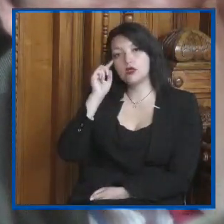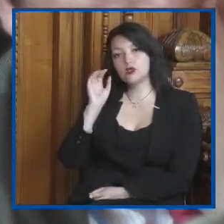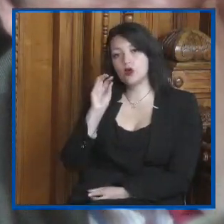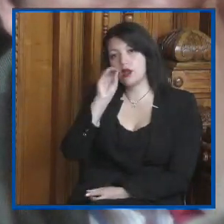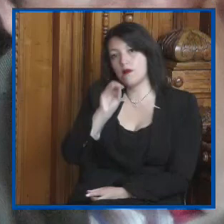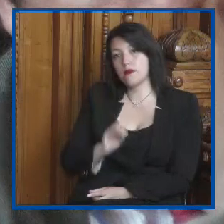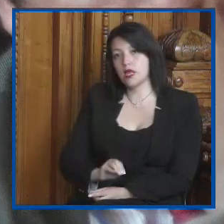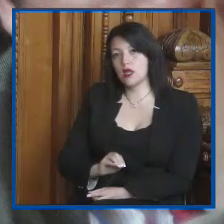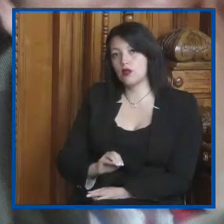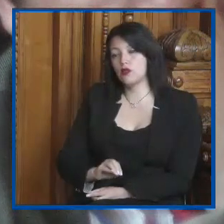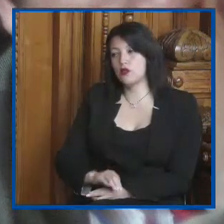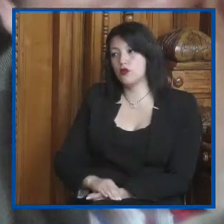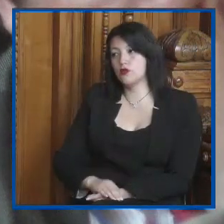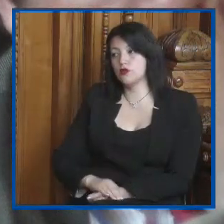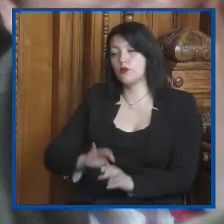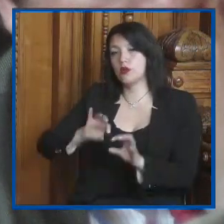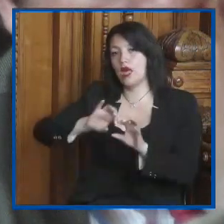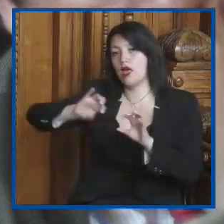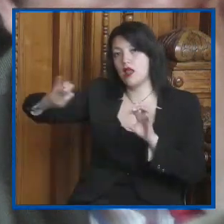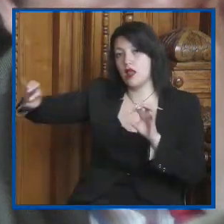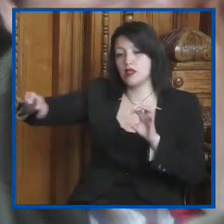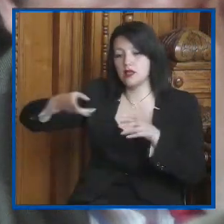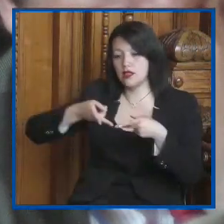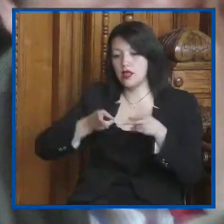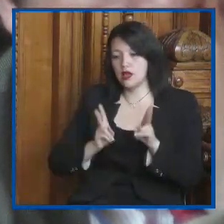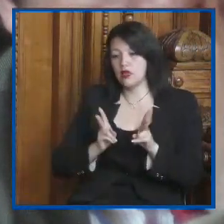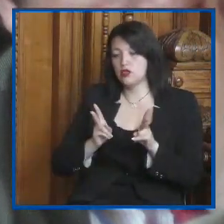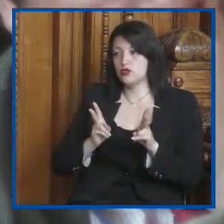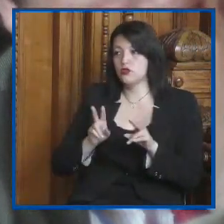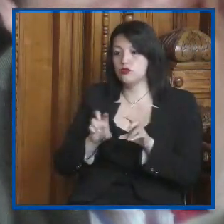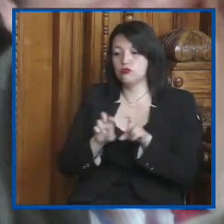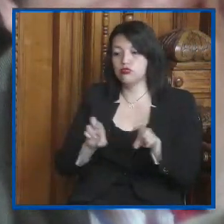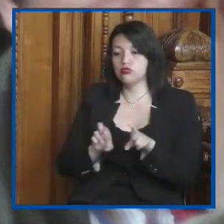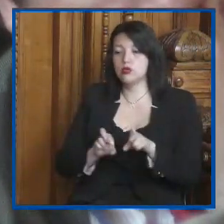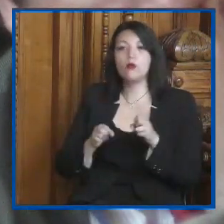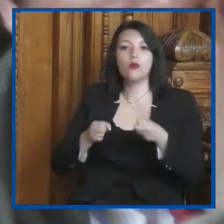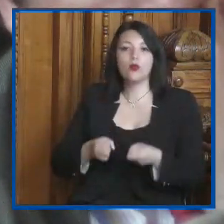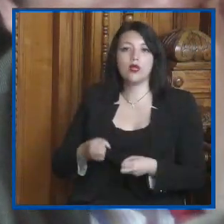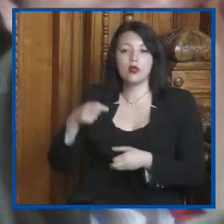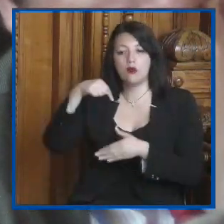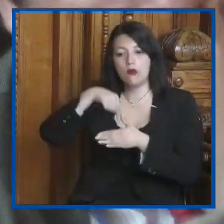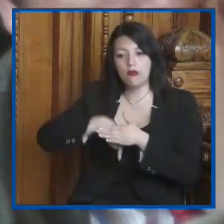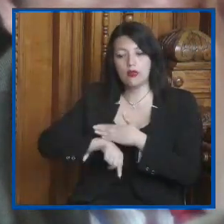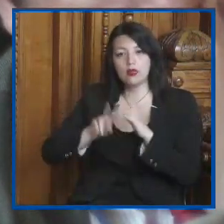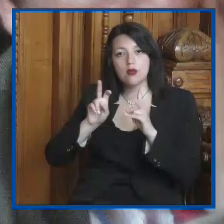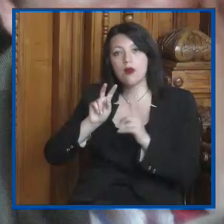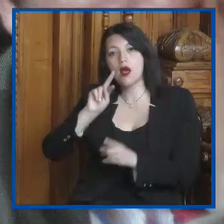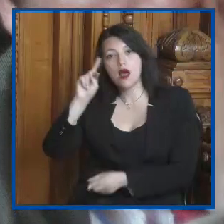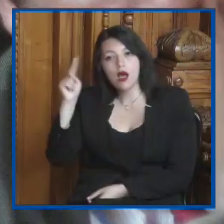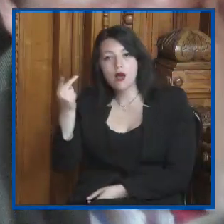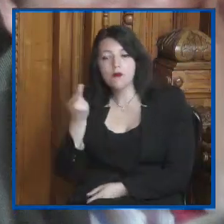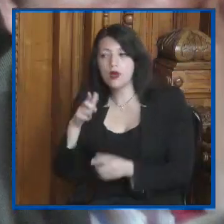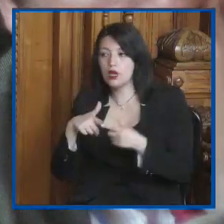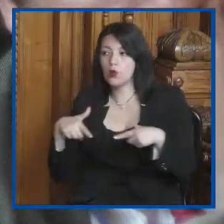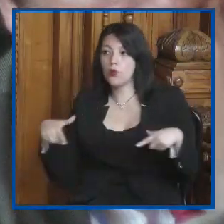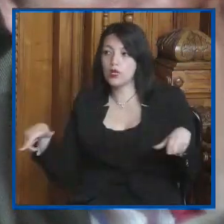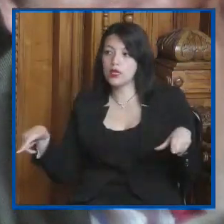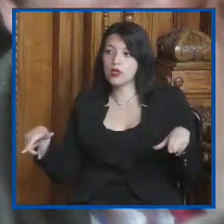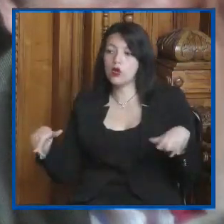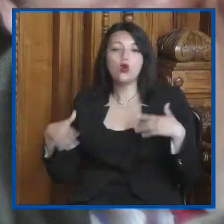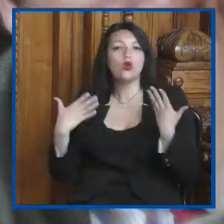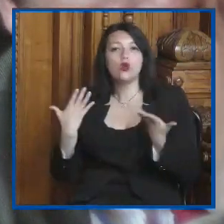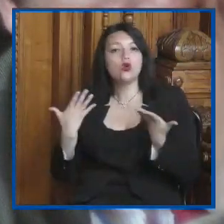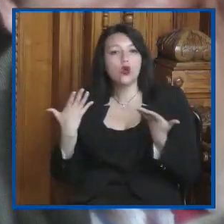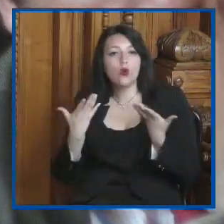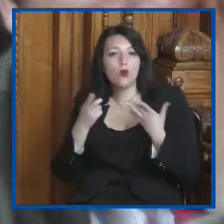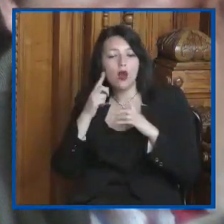bastante arraigadas en el derecho. Entonces, quisiera que pudieras ahondar en ese cambio lingüístico, cómo llegaron a